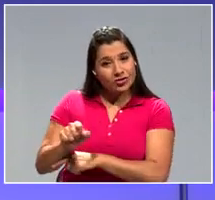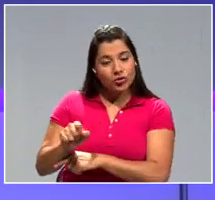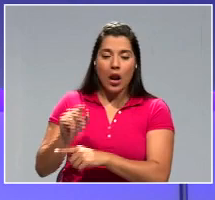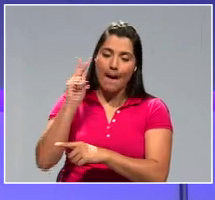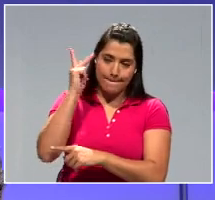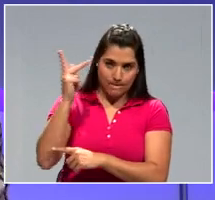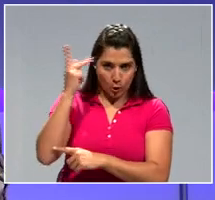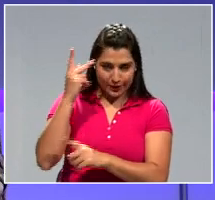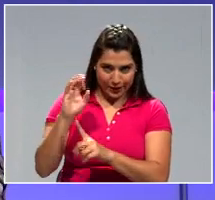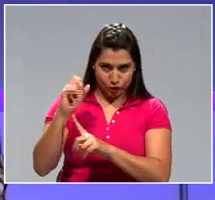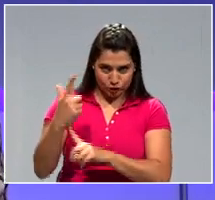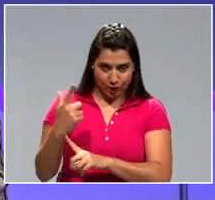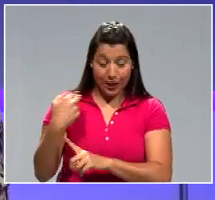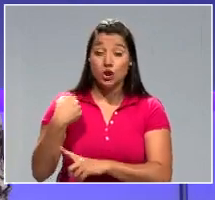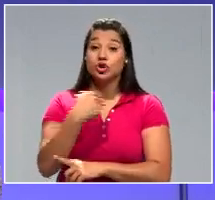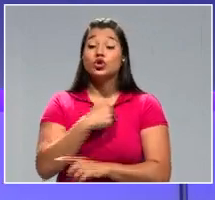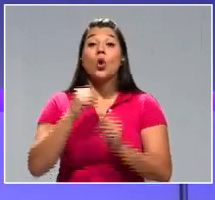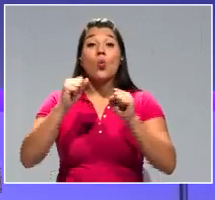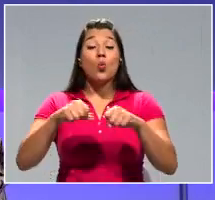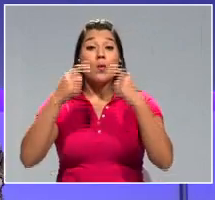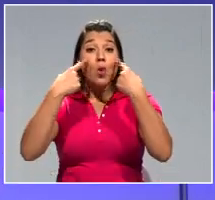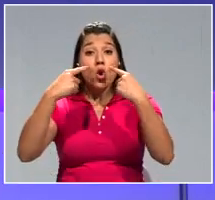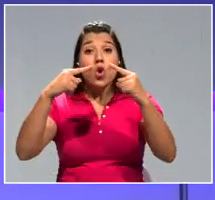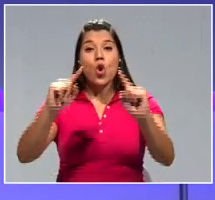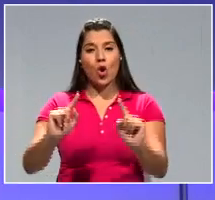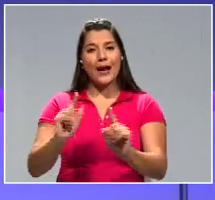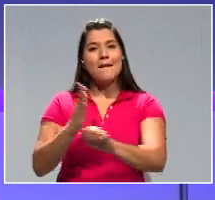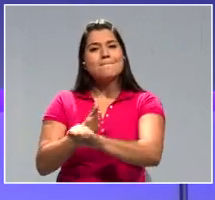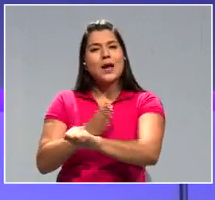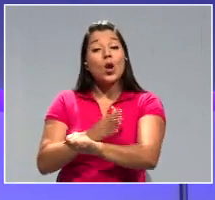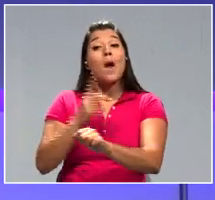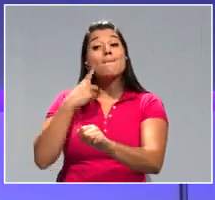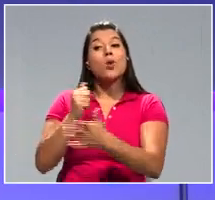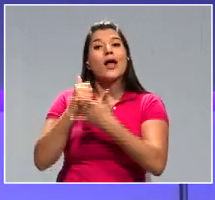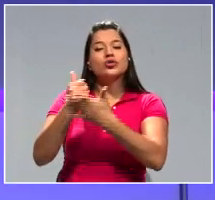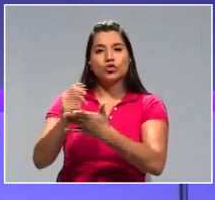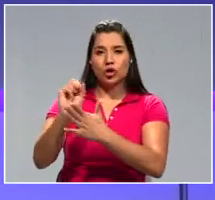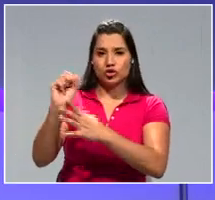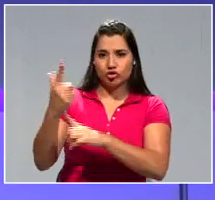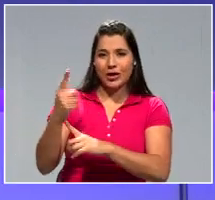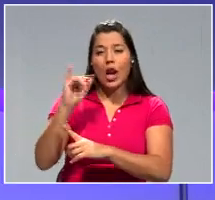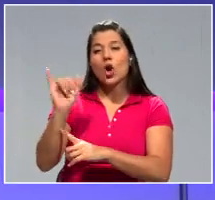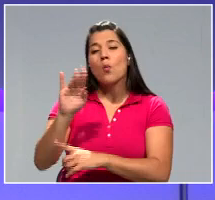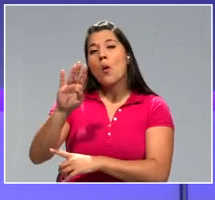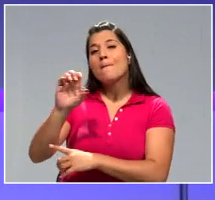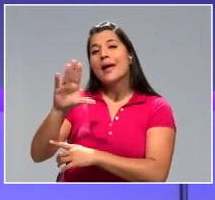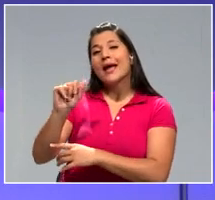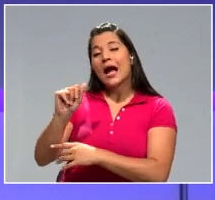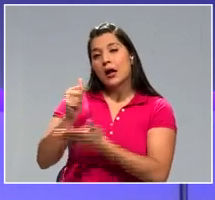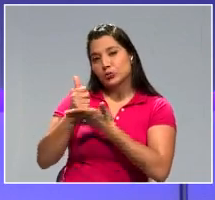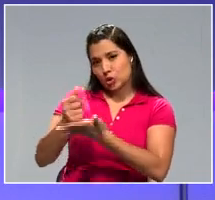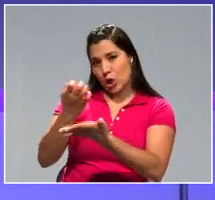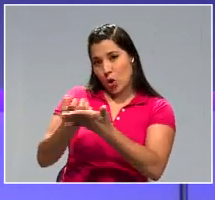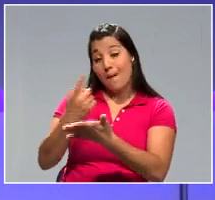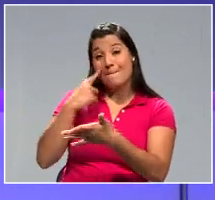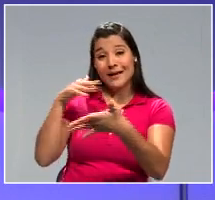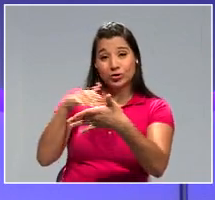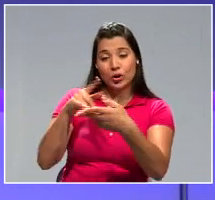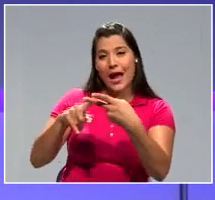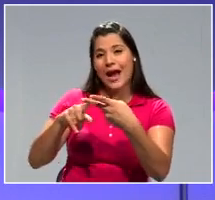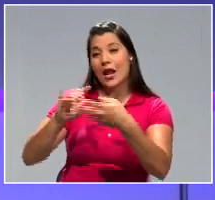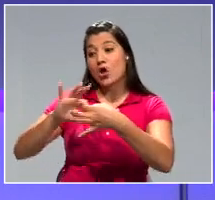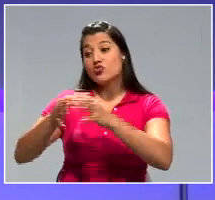social. Logramos, digamos, mejorarles a través de programas sociales como becas para estudiar, red de